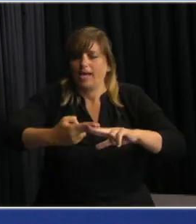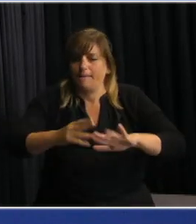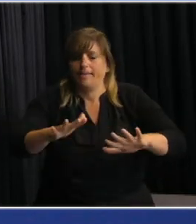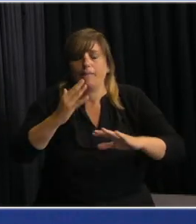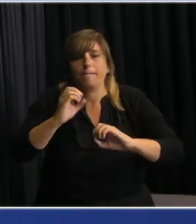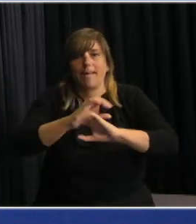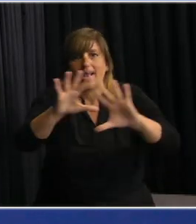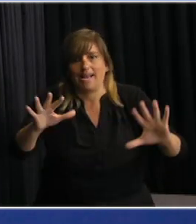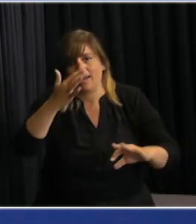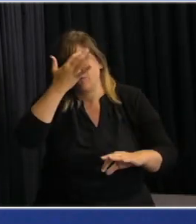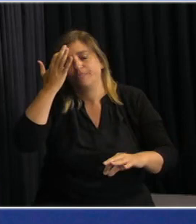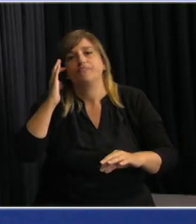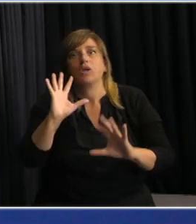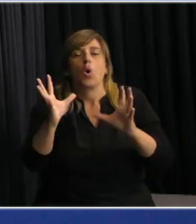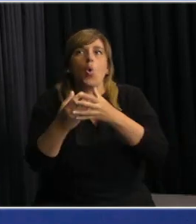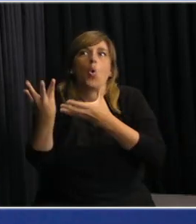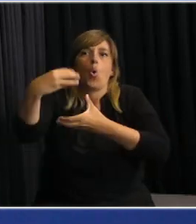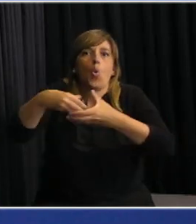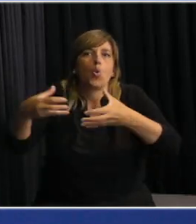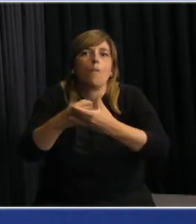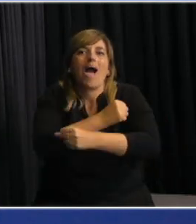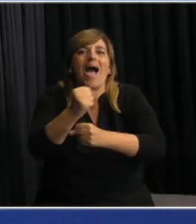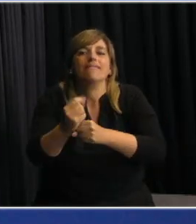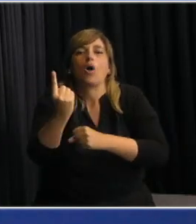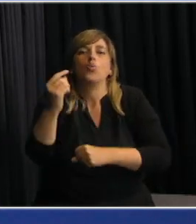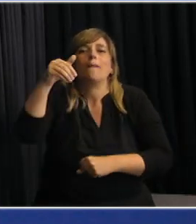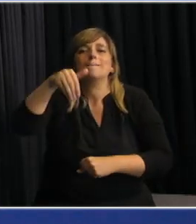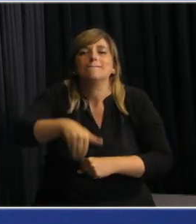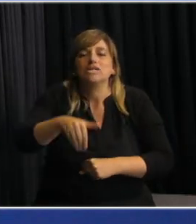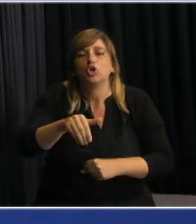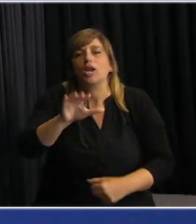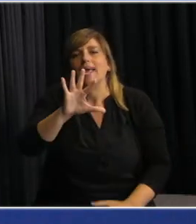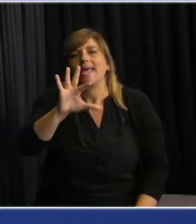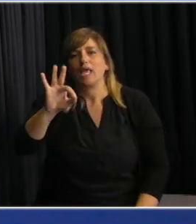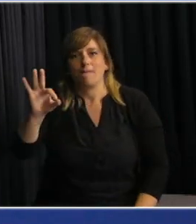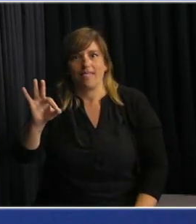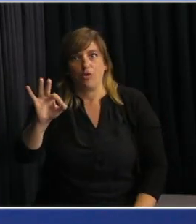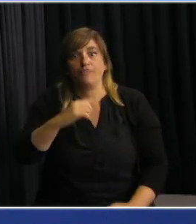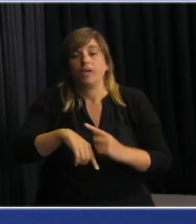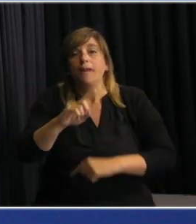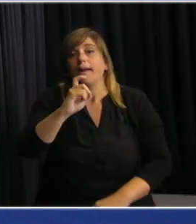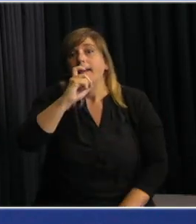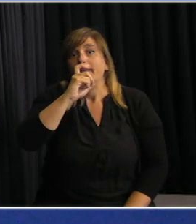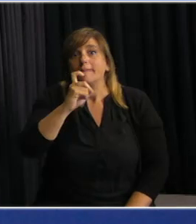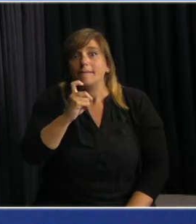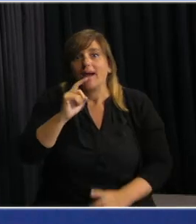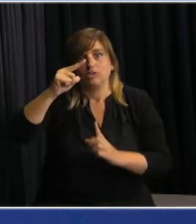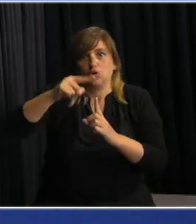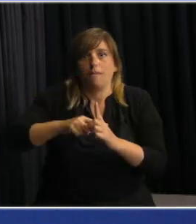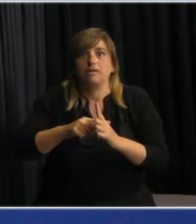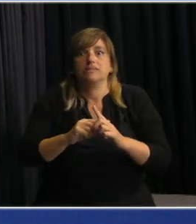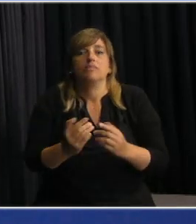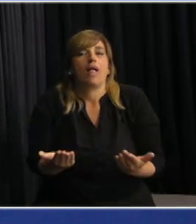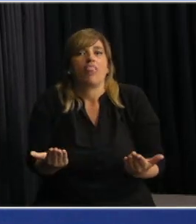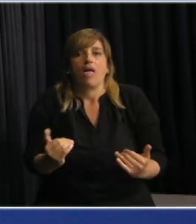claro, estamos en el COVAX hasta 1.500.000. En marzo, teóricamente deberíamos de